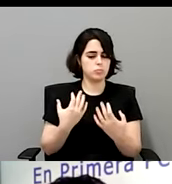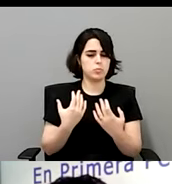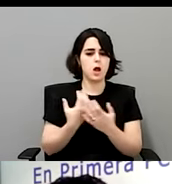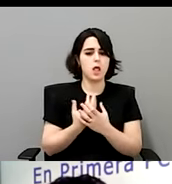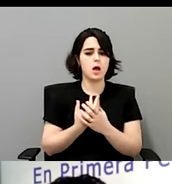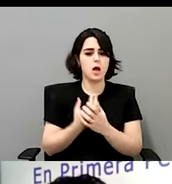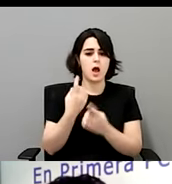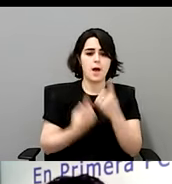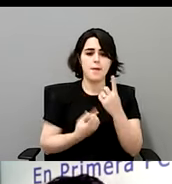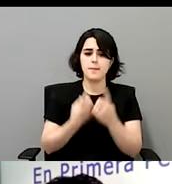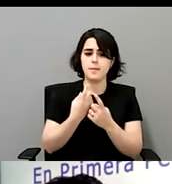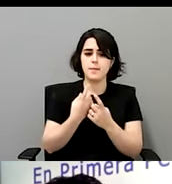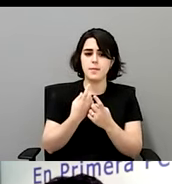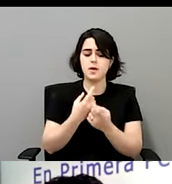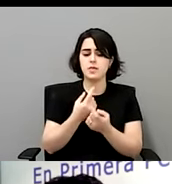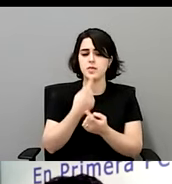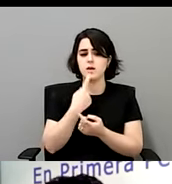dicen que la persona